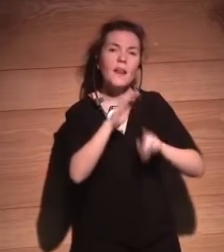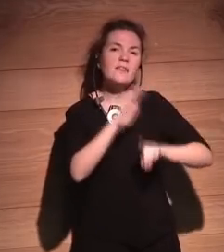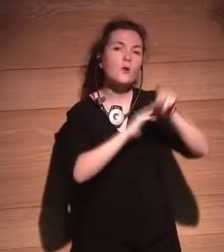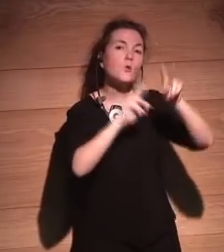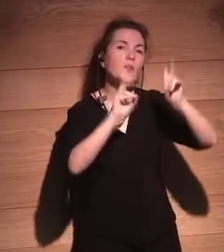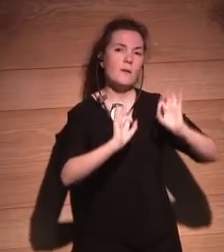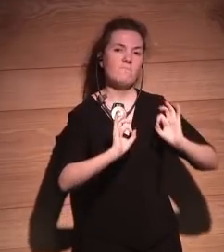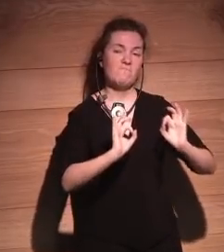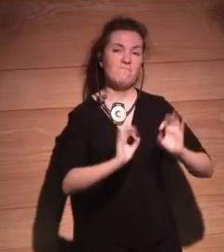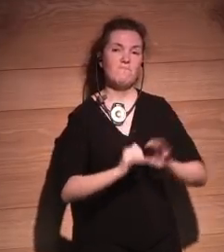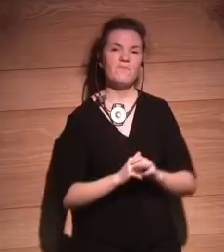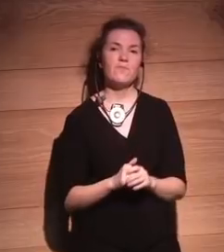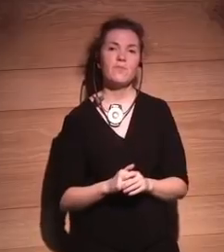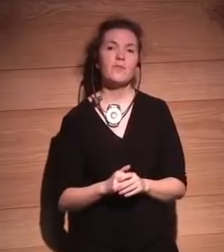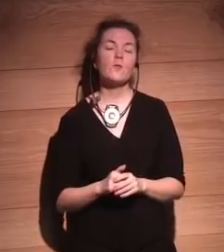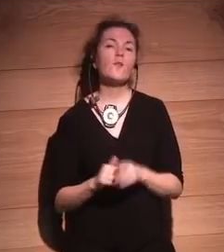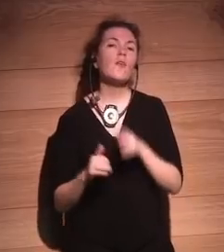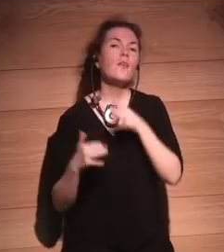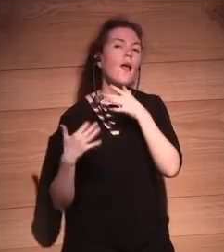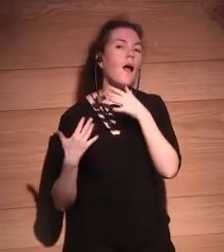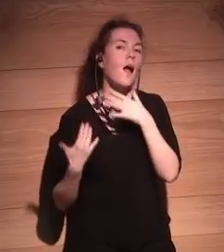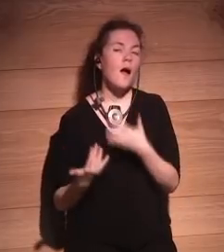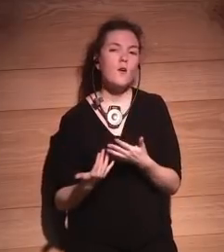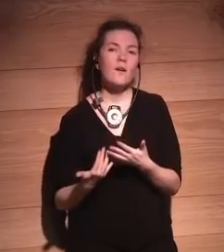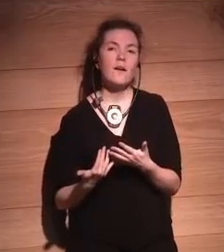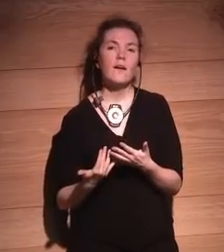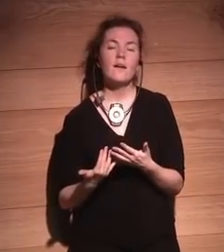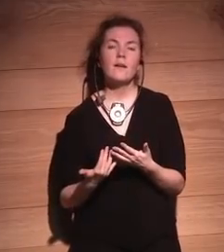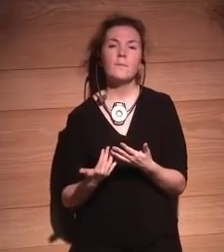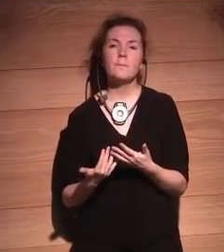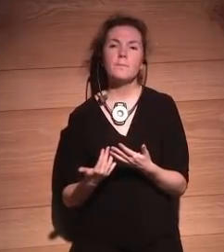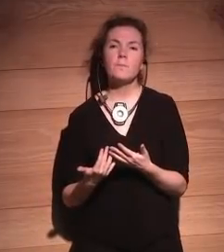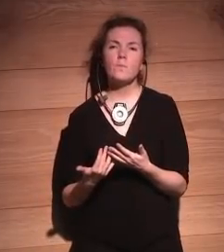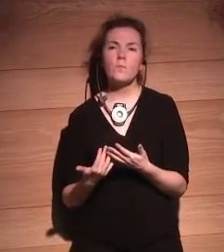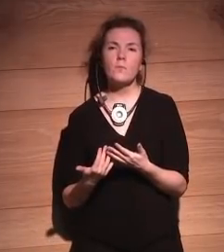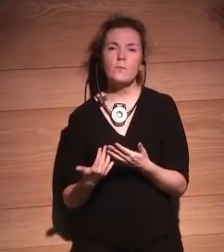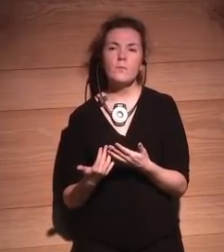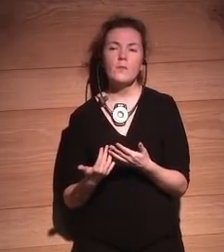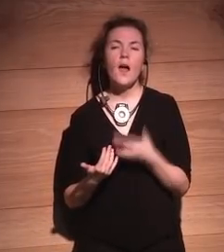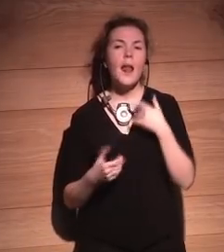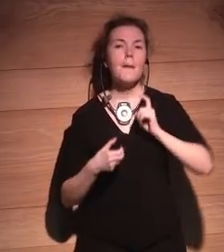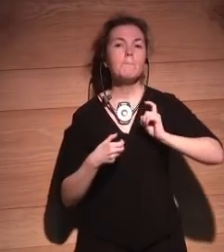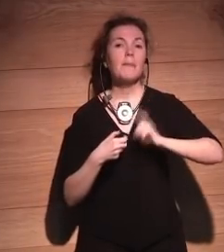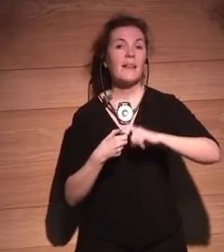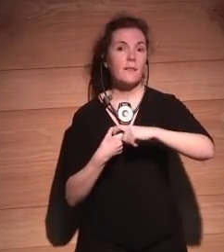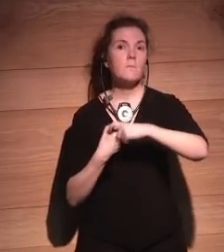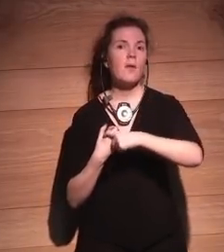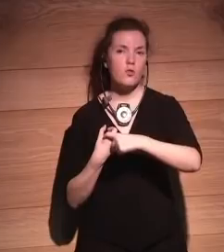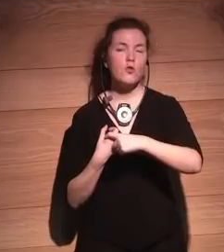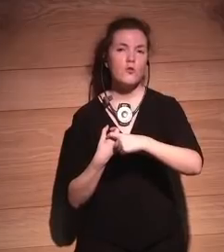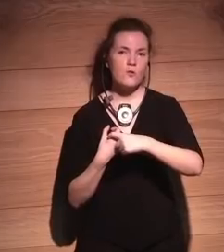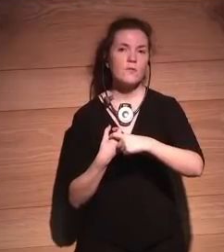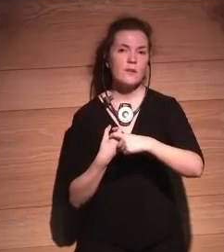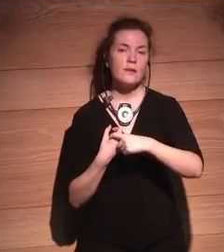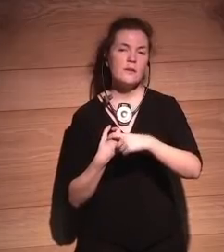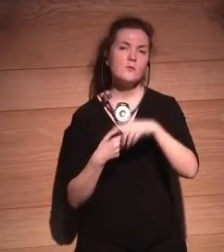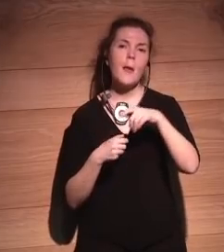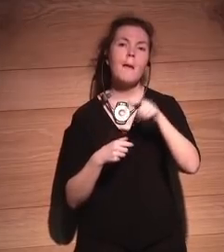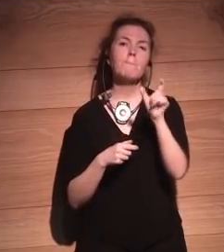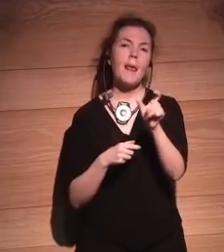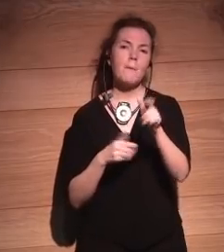tema en concreto. Y ahora es el engagement, es la participación, es la palabra de